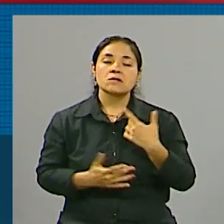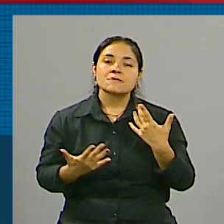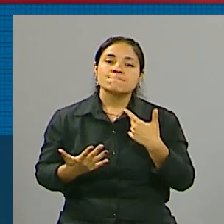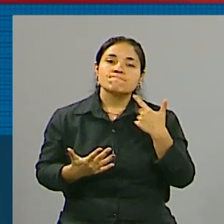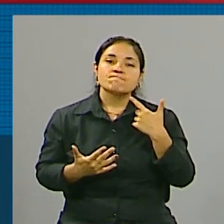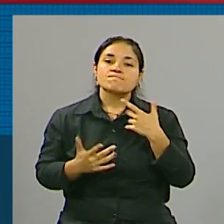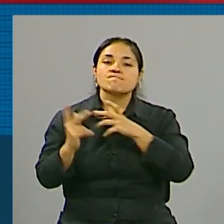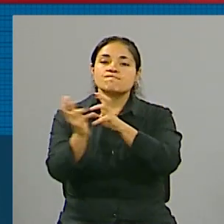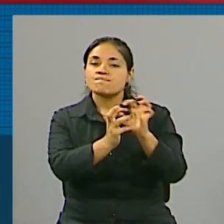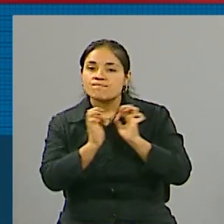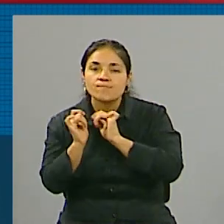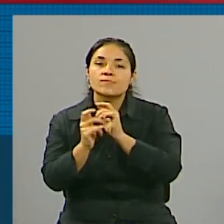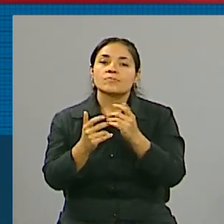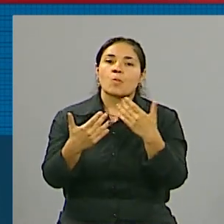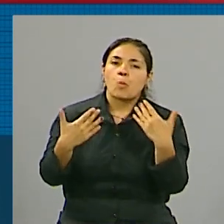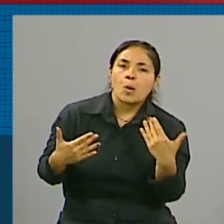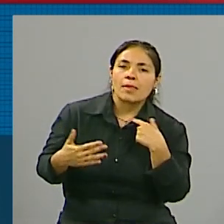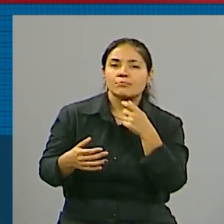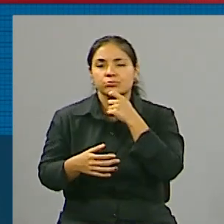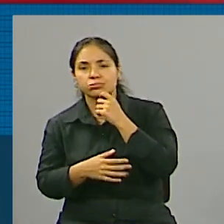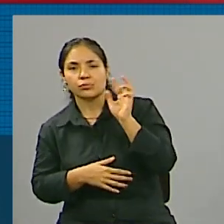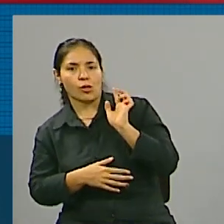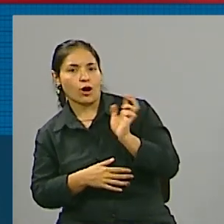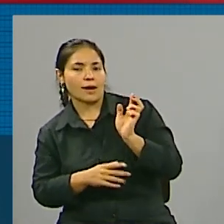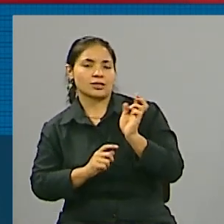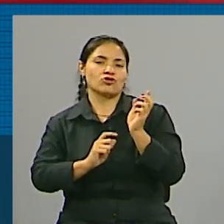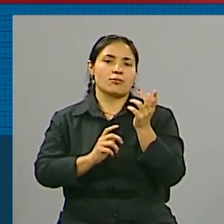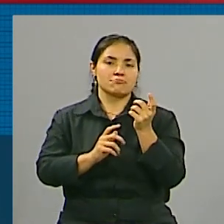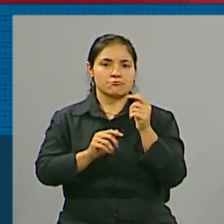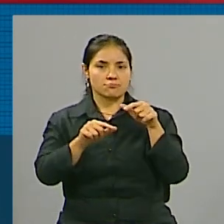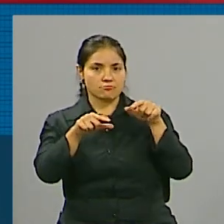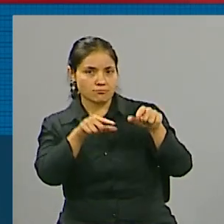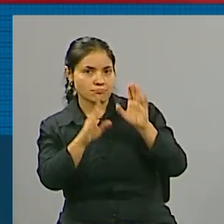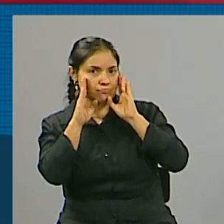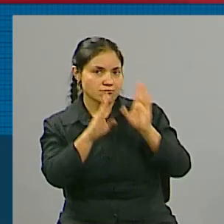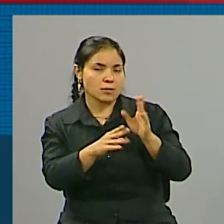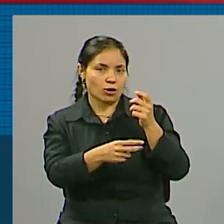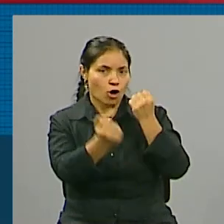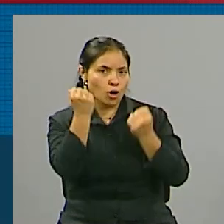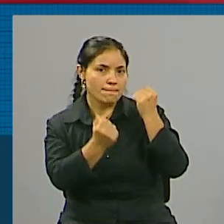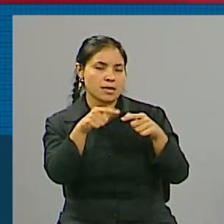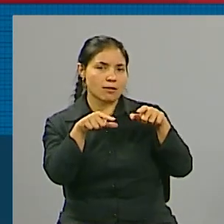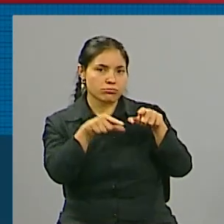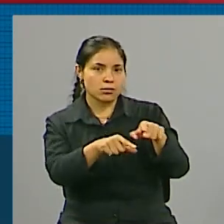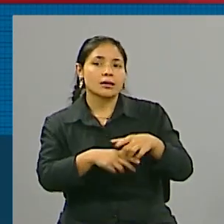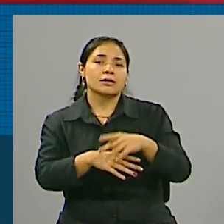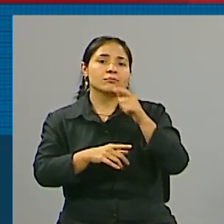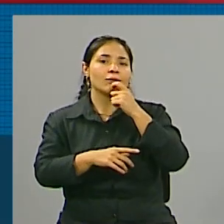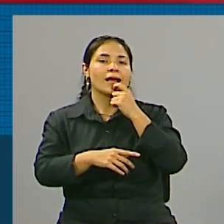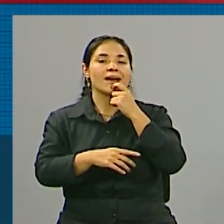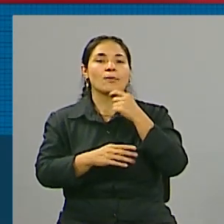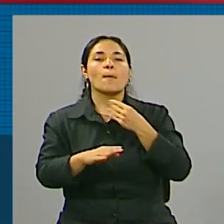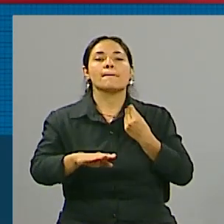posibilidad de dolarización, que lo instalaron a este tema algunas figuras políticas, especialmente uno de los que es precandidato